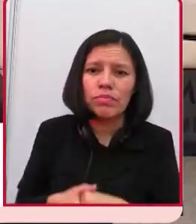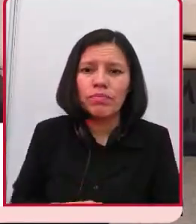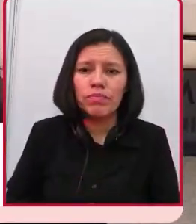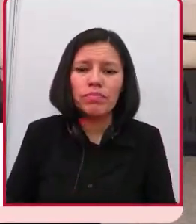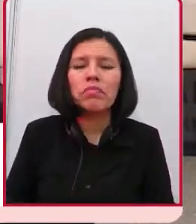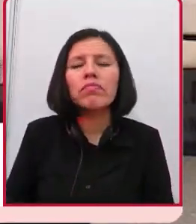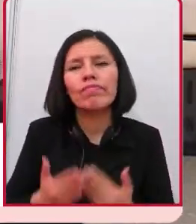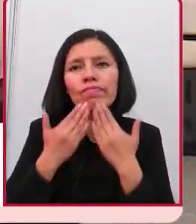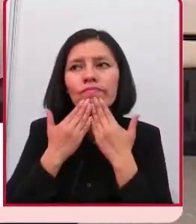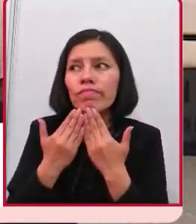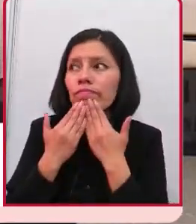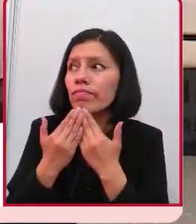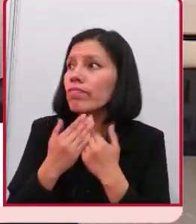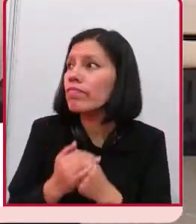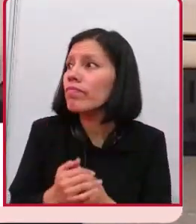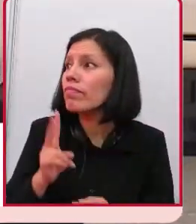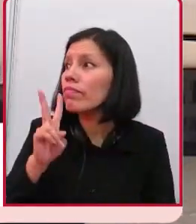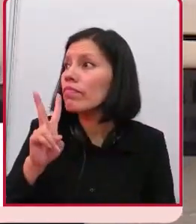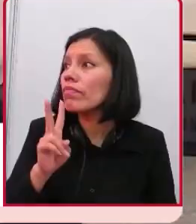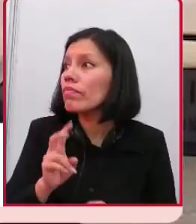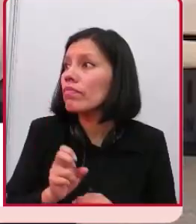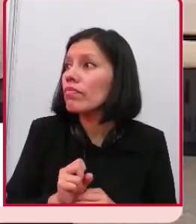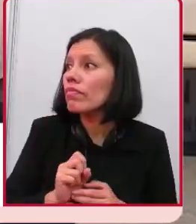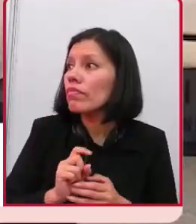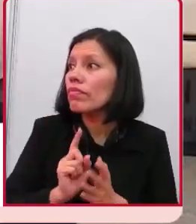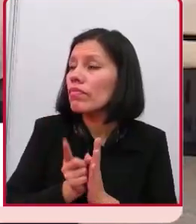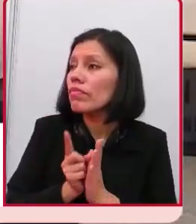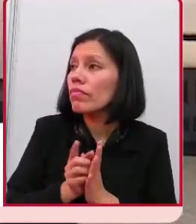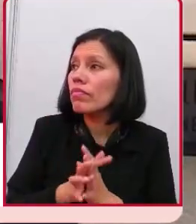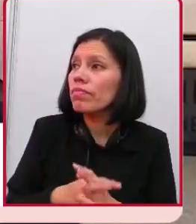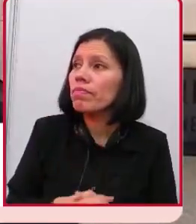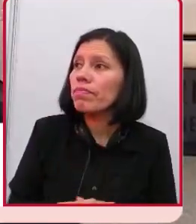Muchas gracias. Hay 2 minutitos para 2 preguntas más.